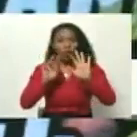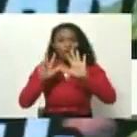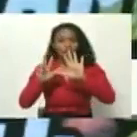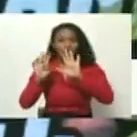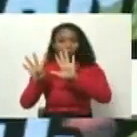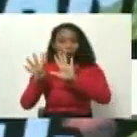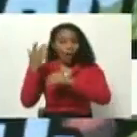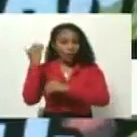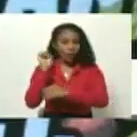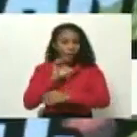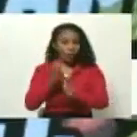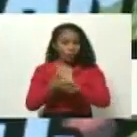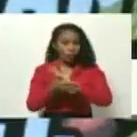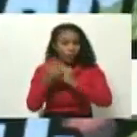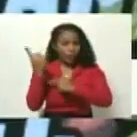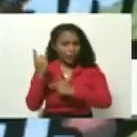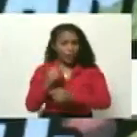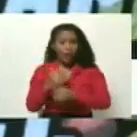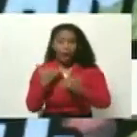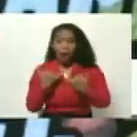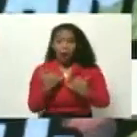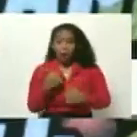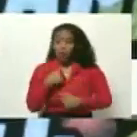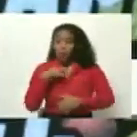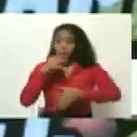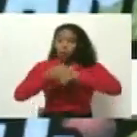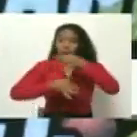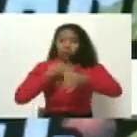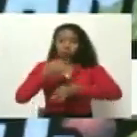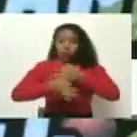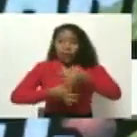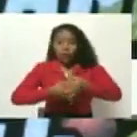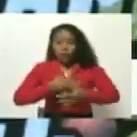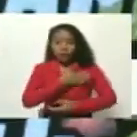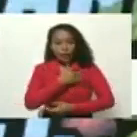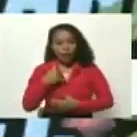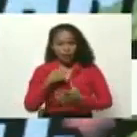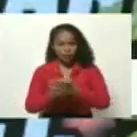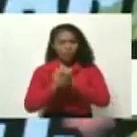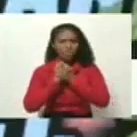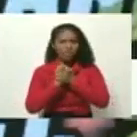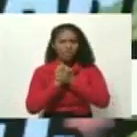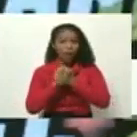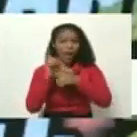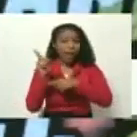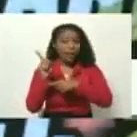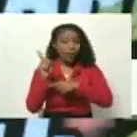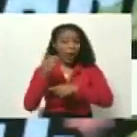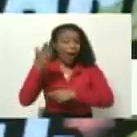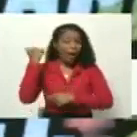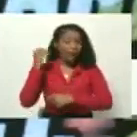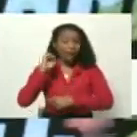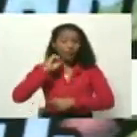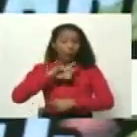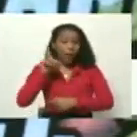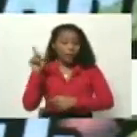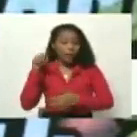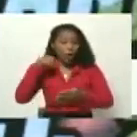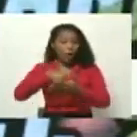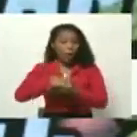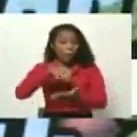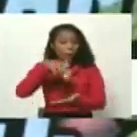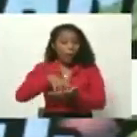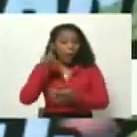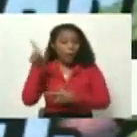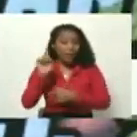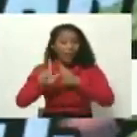de 1989. Ahora, yo les estoy hablando, queridos compañeros, pues esto es un hecho político. Un golpe de Estado es eminentemente